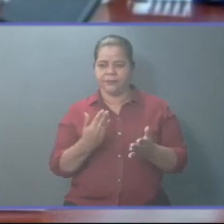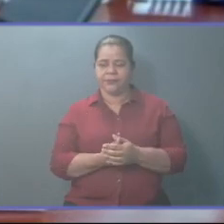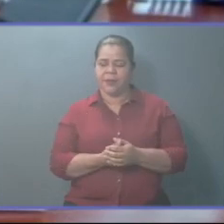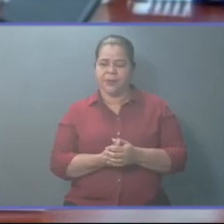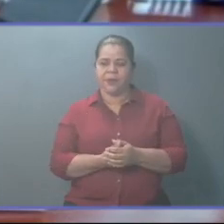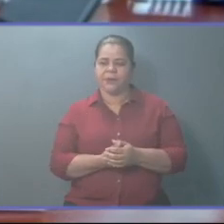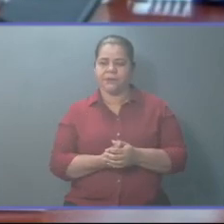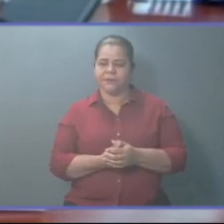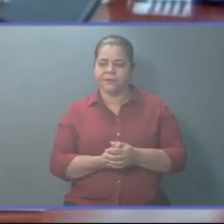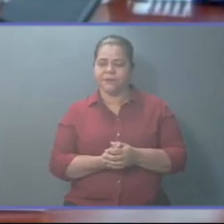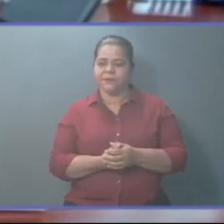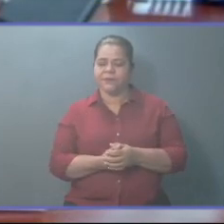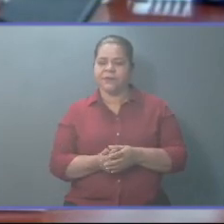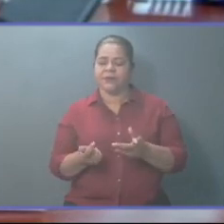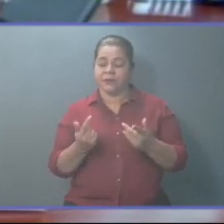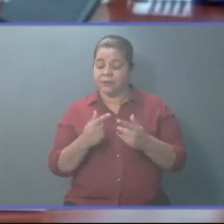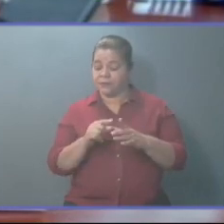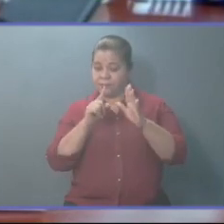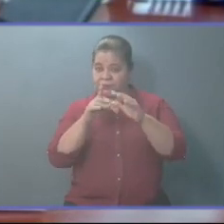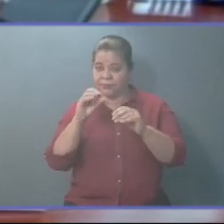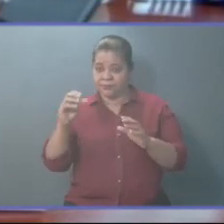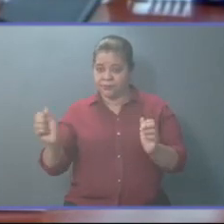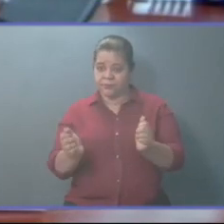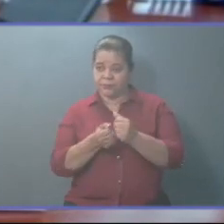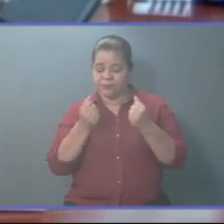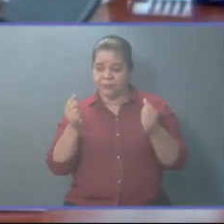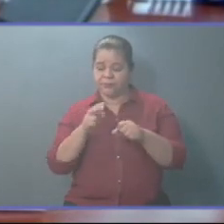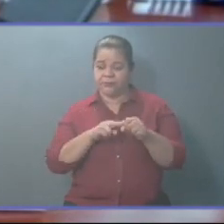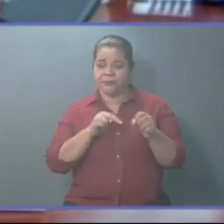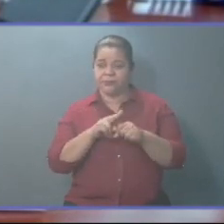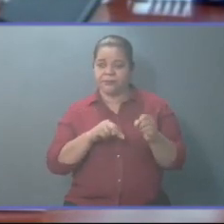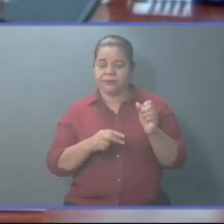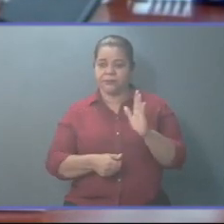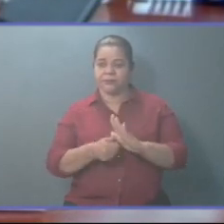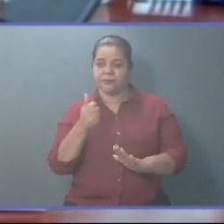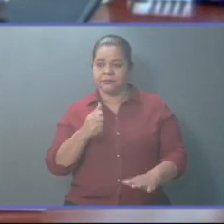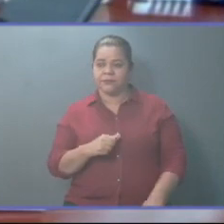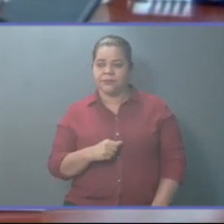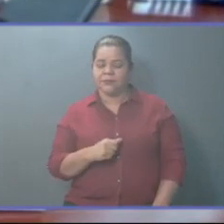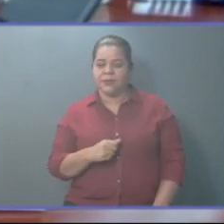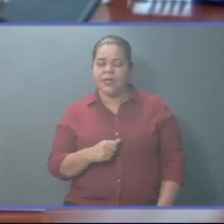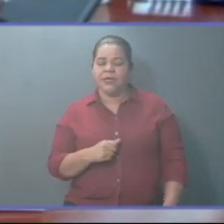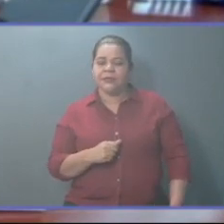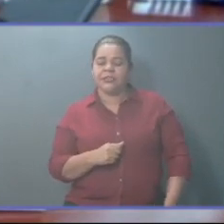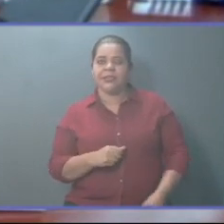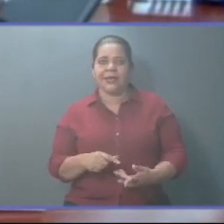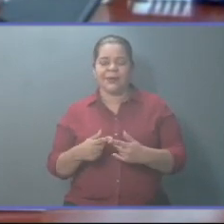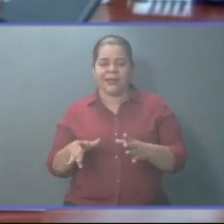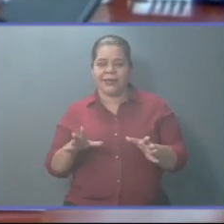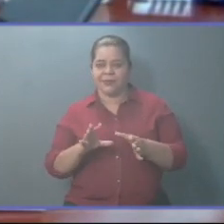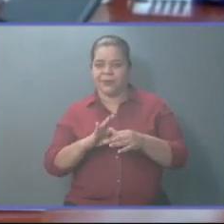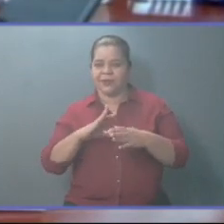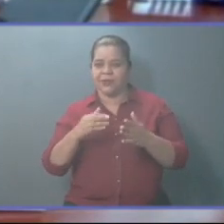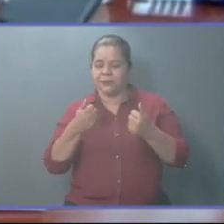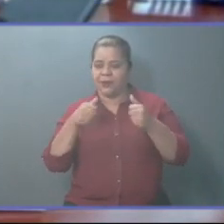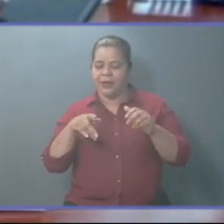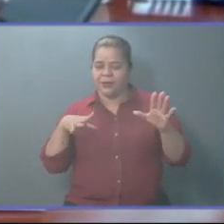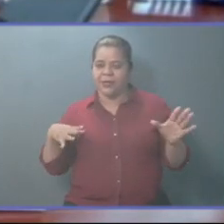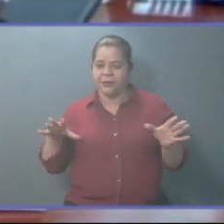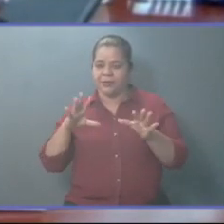6.426 millones de dólares. Y a la fecha, con toda la situación de la pandemia, ha habido